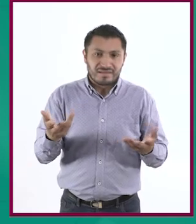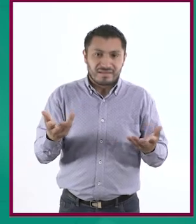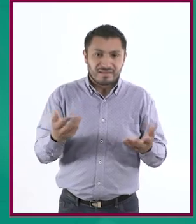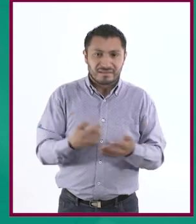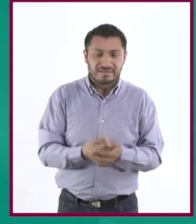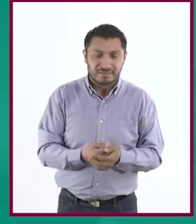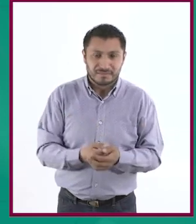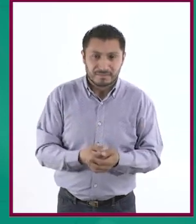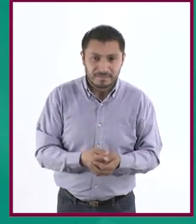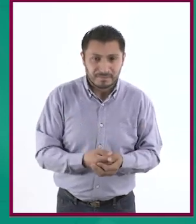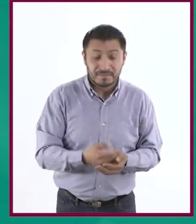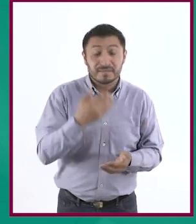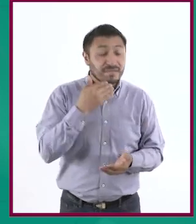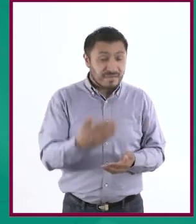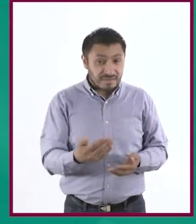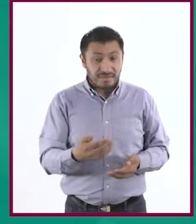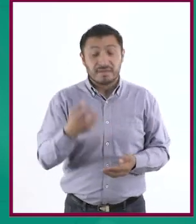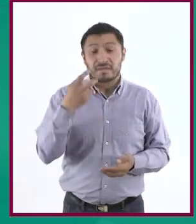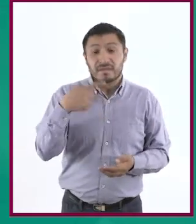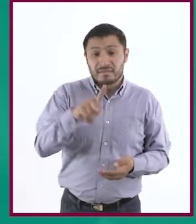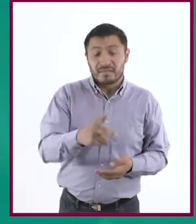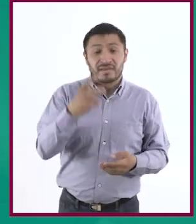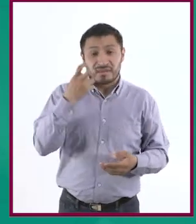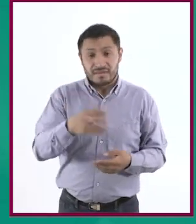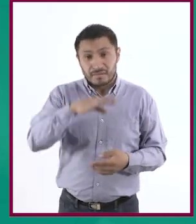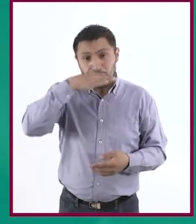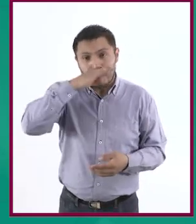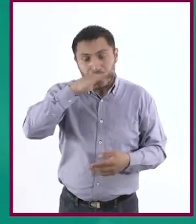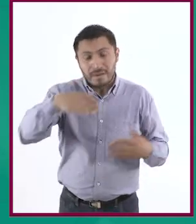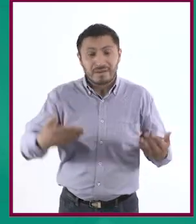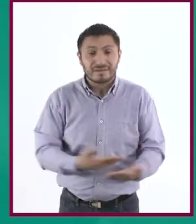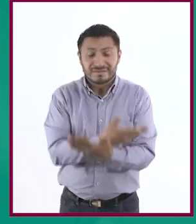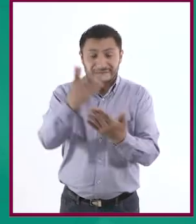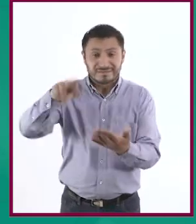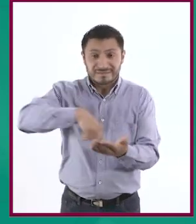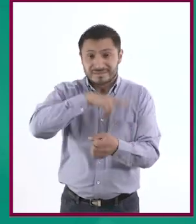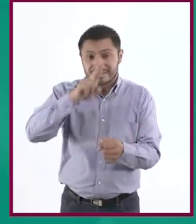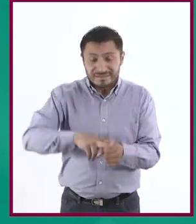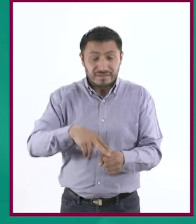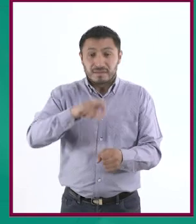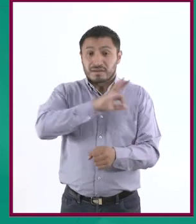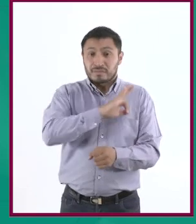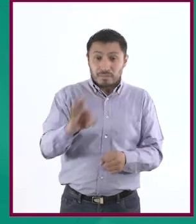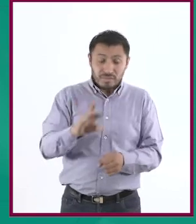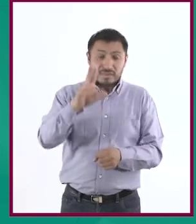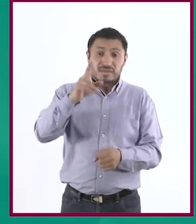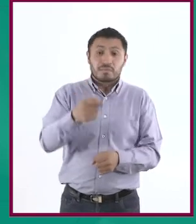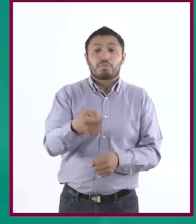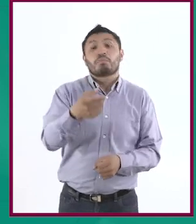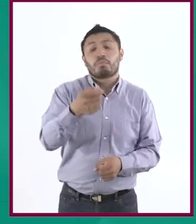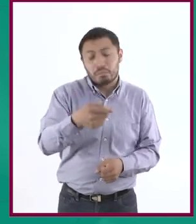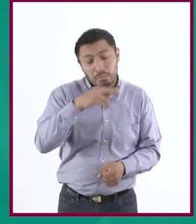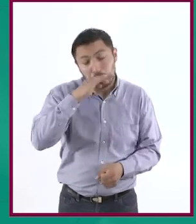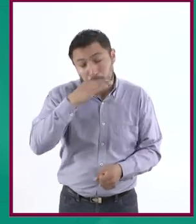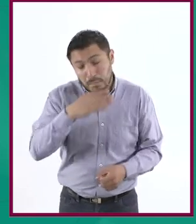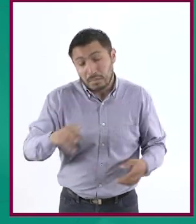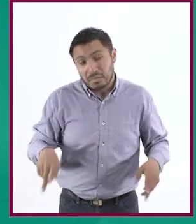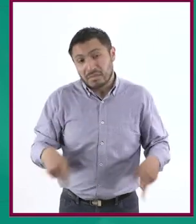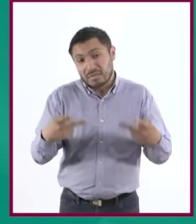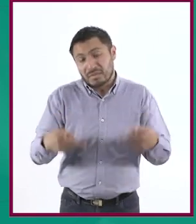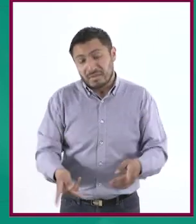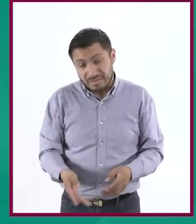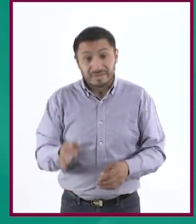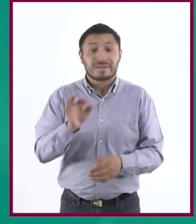utilidad. Y resulta que estos maíces nativos pueden no ser los más productivos, ¿no?